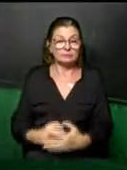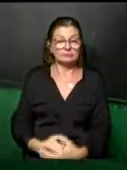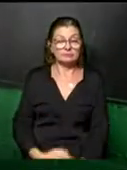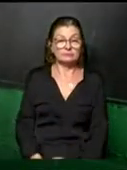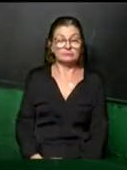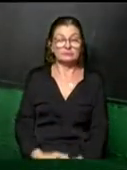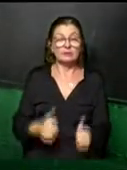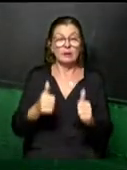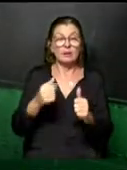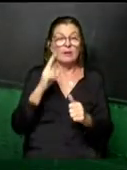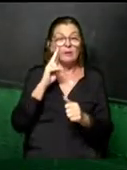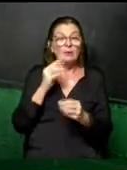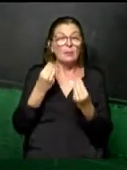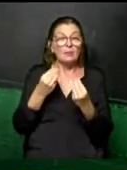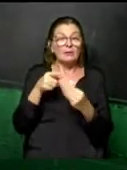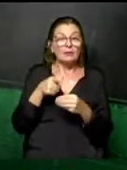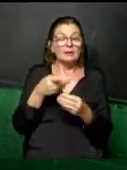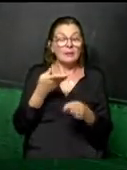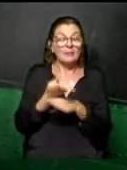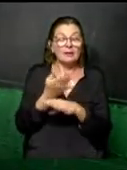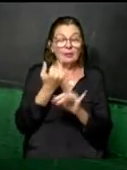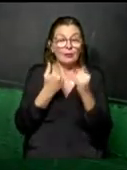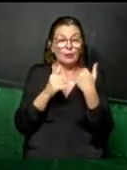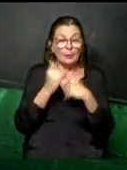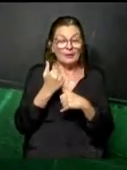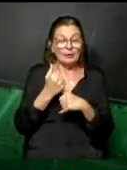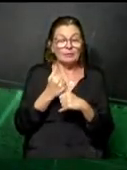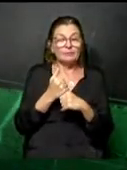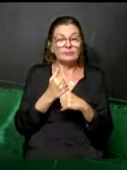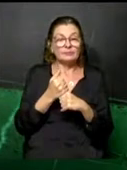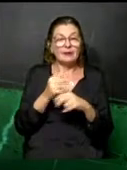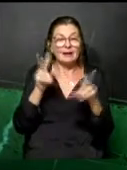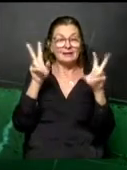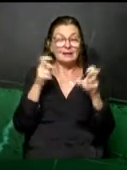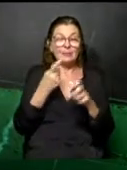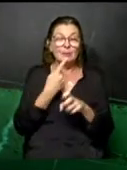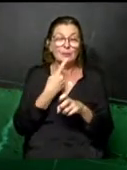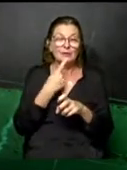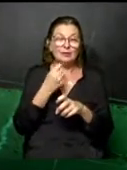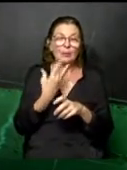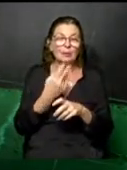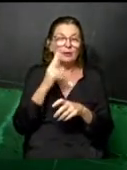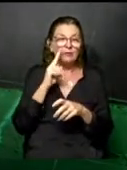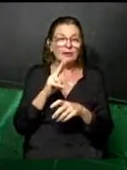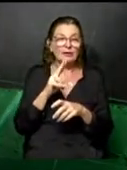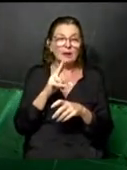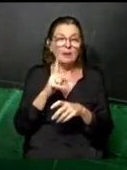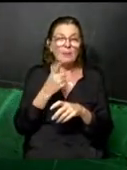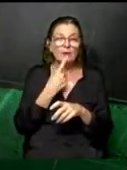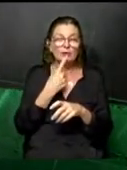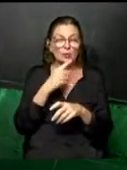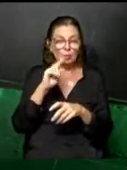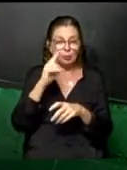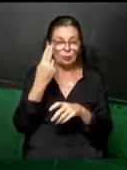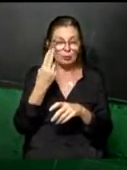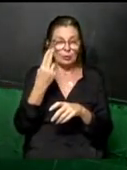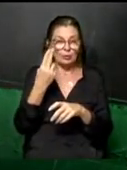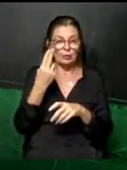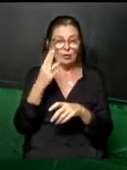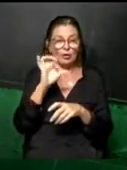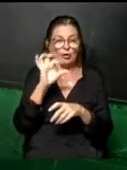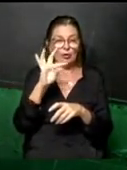Bien, veremos qué pasa entonces con ese pedido de informes. Seguimos en temas políticos porque ven ustedes el politólogo uruguayo Luis